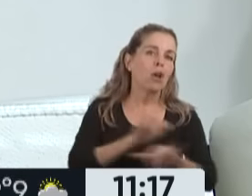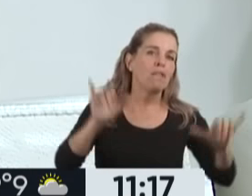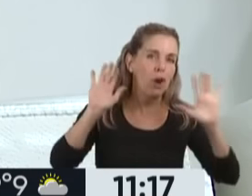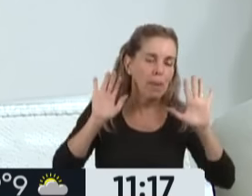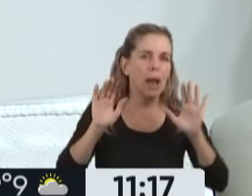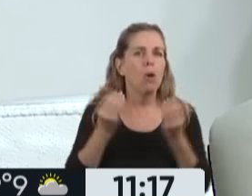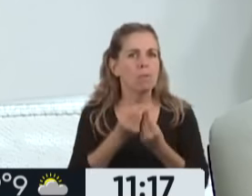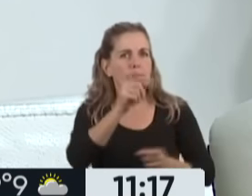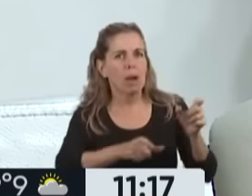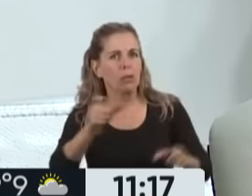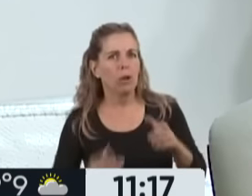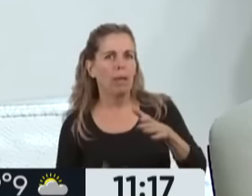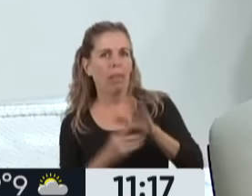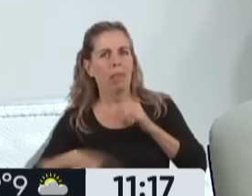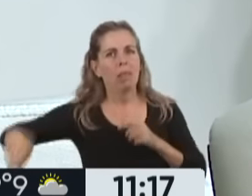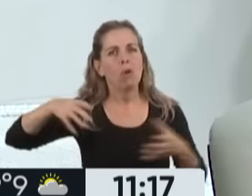maneja el gobierno sobre este tema.